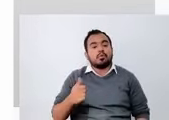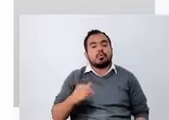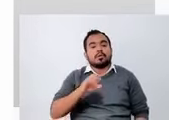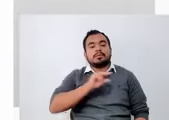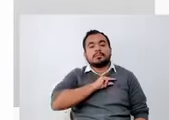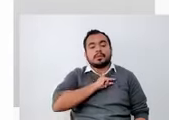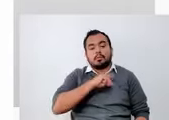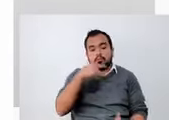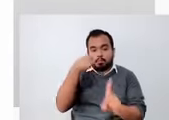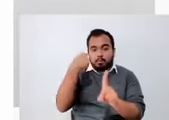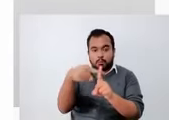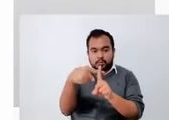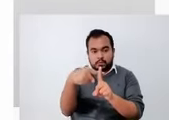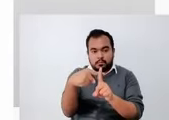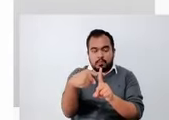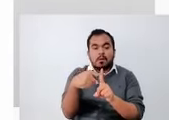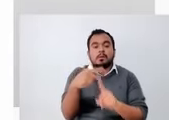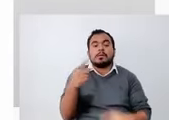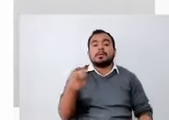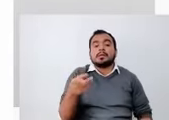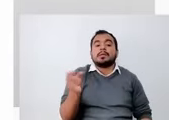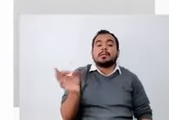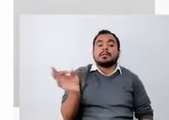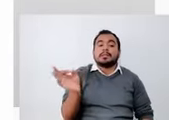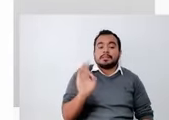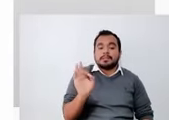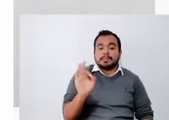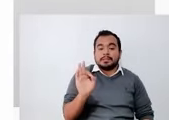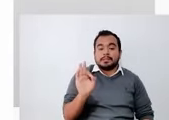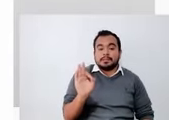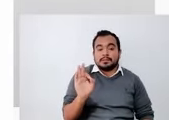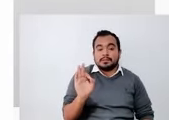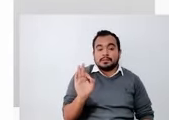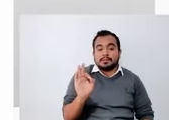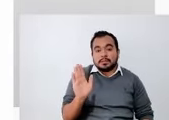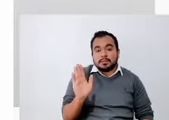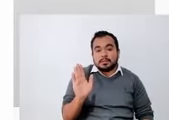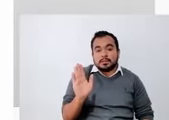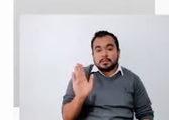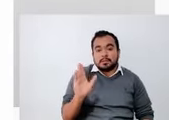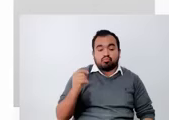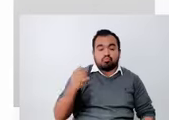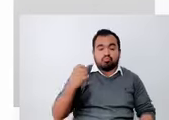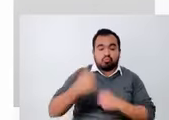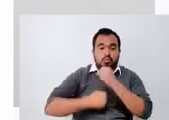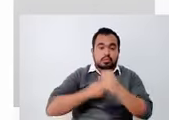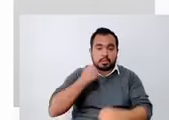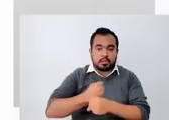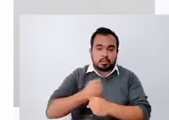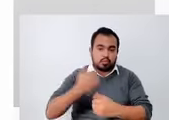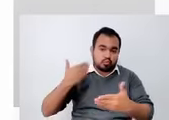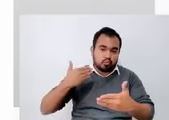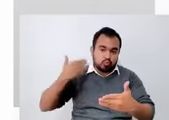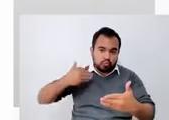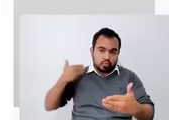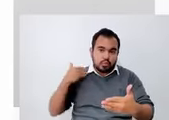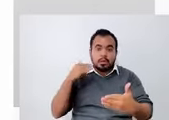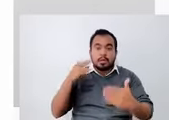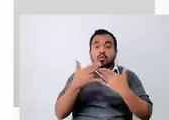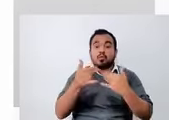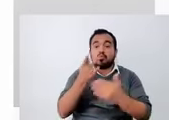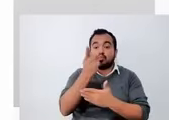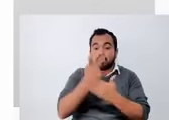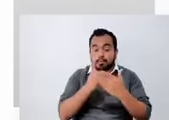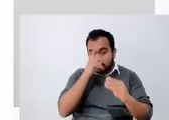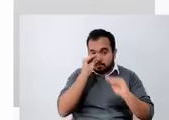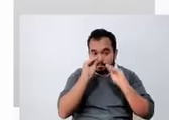donde quizás más pueda decirnos la criminología en los últimos años. Está el mito de que ningún programa de resocialización